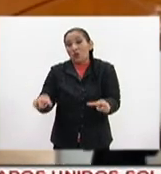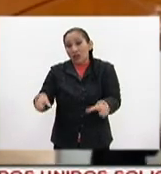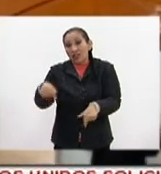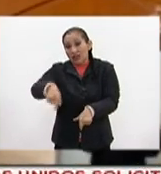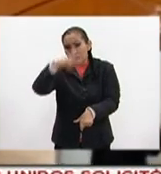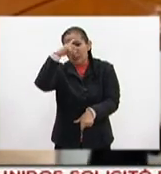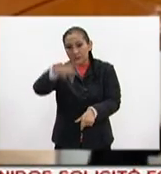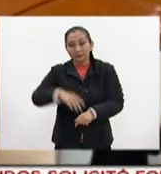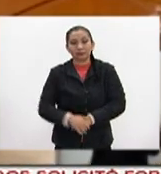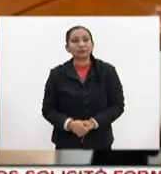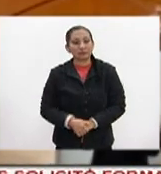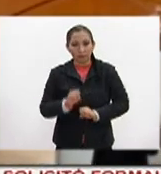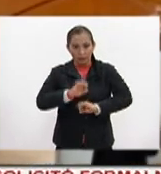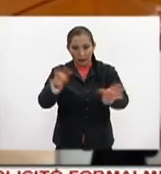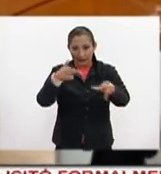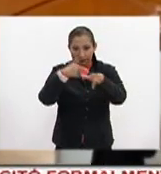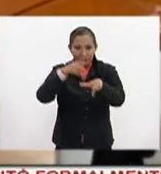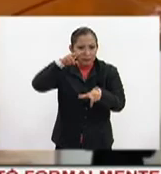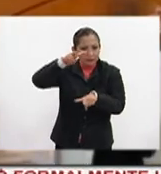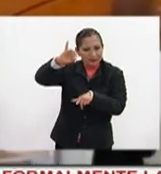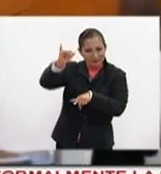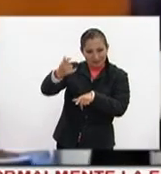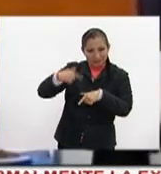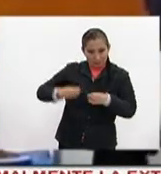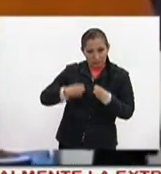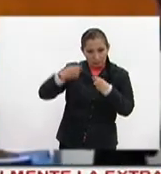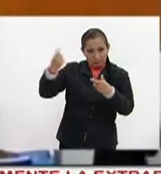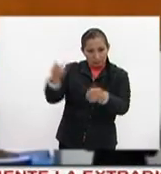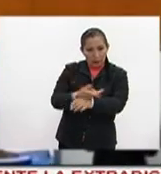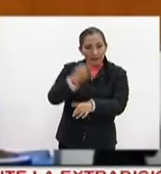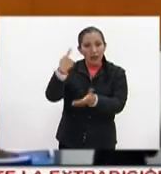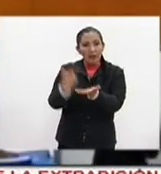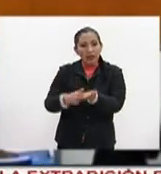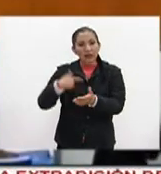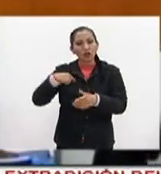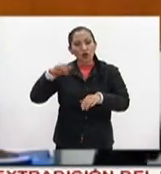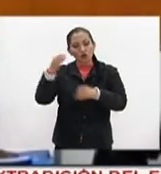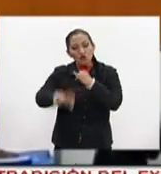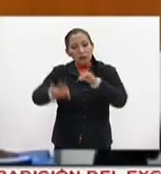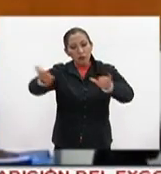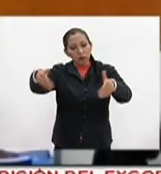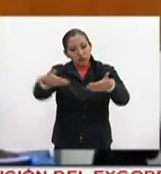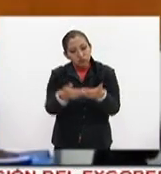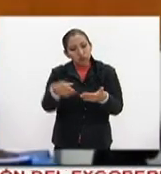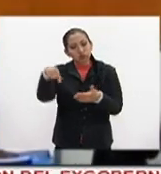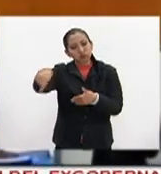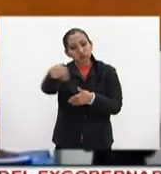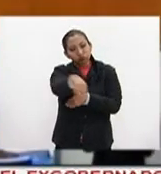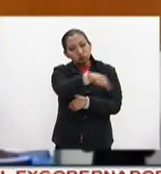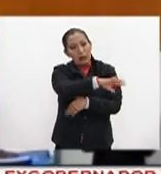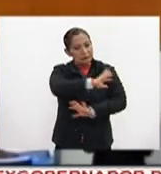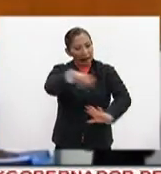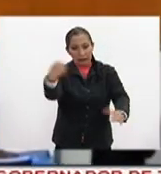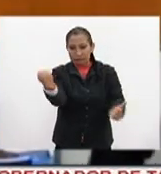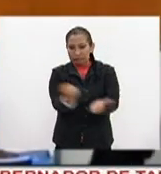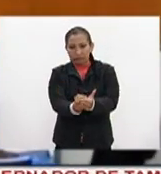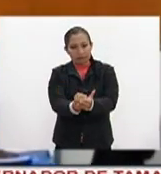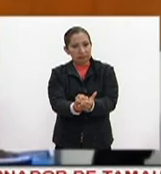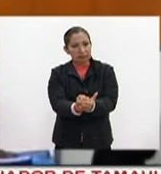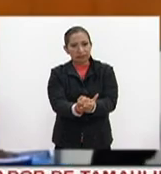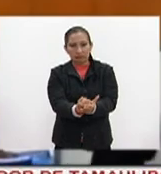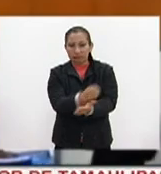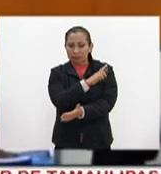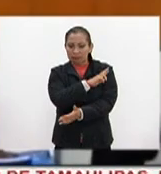en este país. Así es, Pati, seguimos viendo imágenes en vivo de lo que siguen siendo conclusiones, pero ya se aprobó en